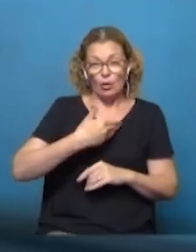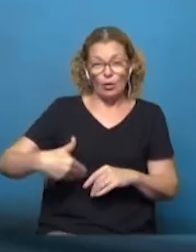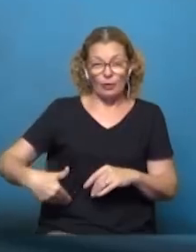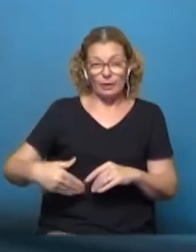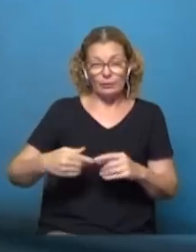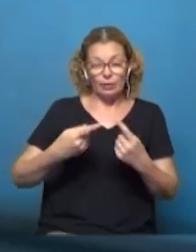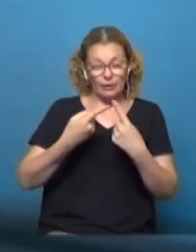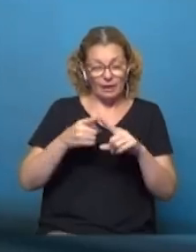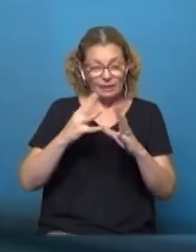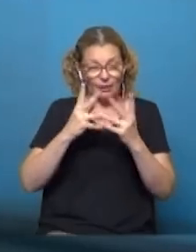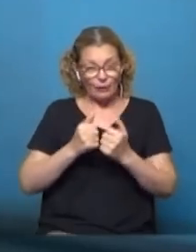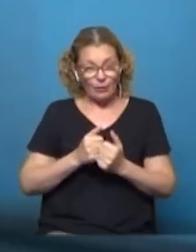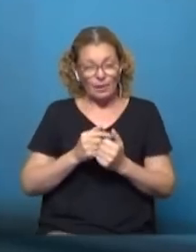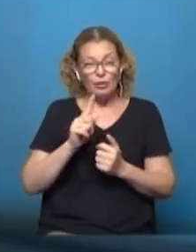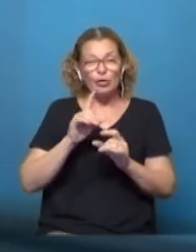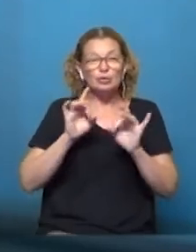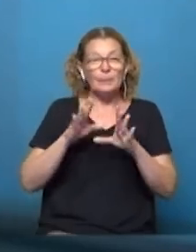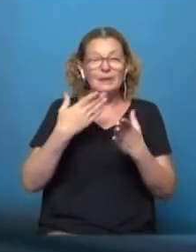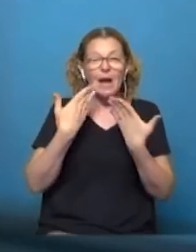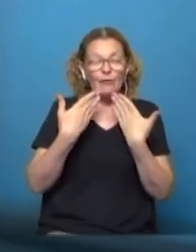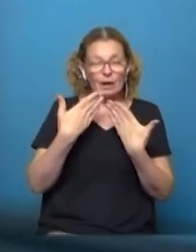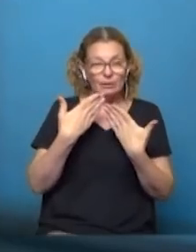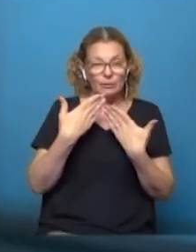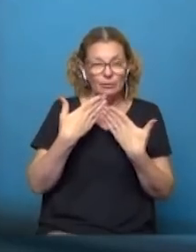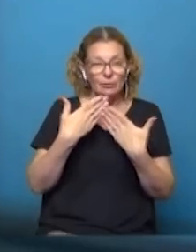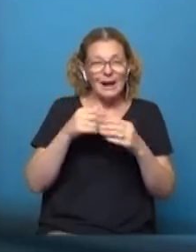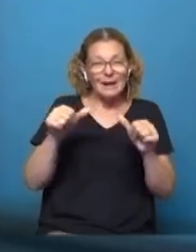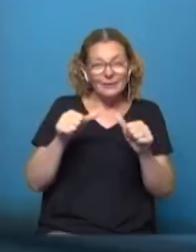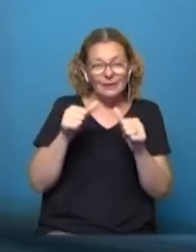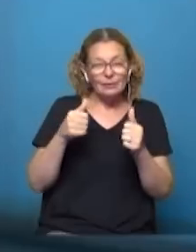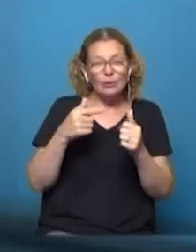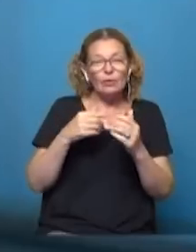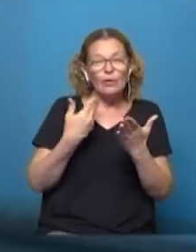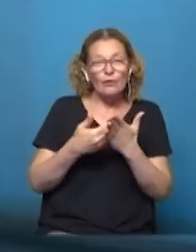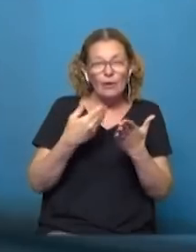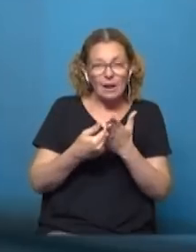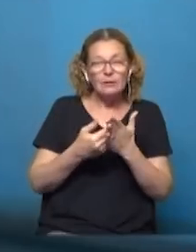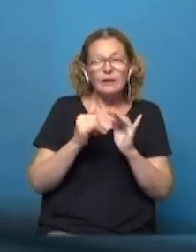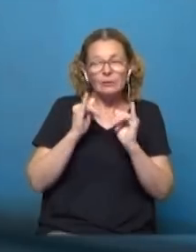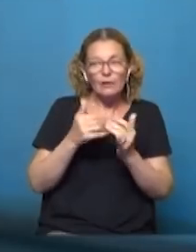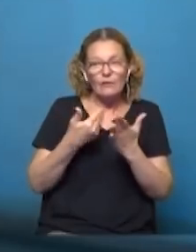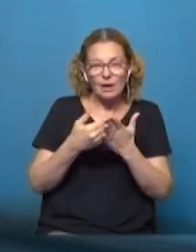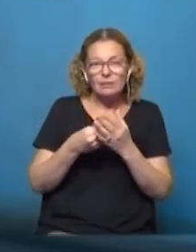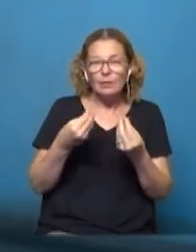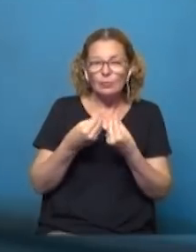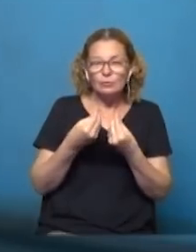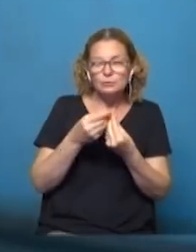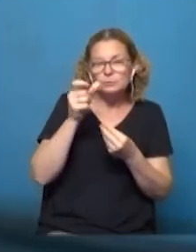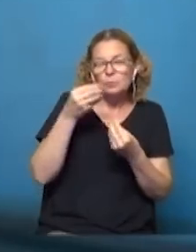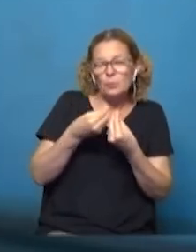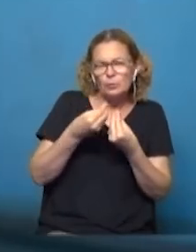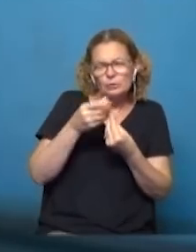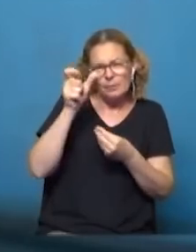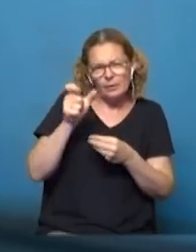de determinada manera no solamente hablando con elaboración no falta no falta mucho hay mucha gente